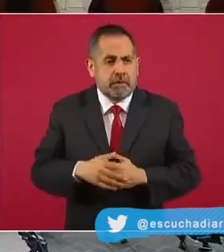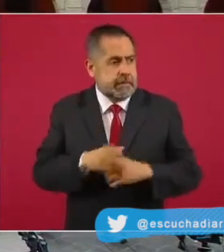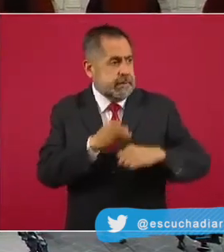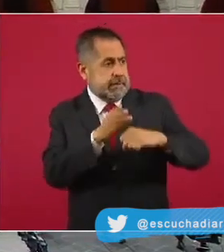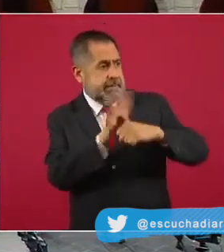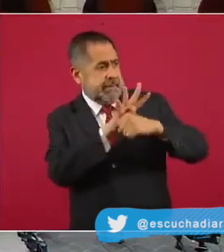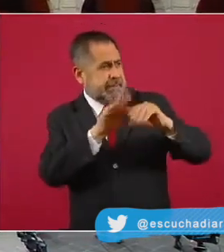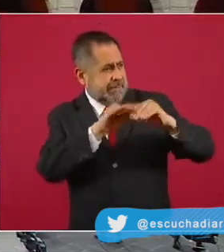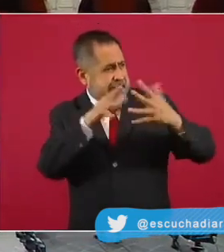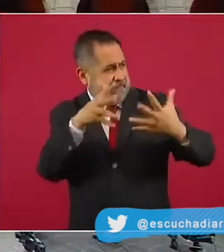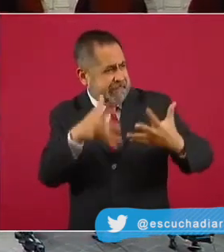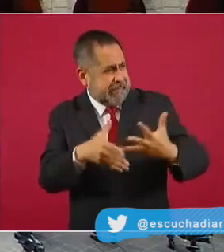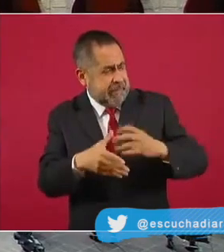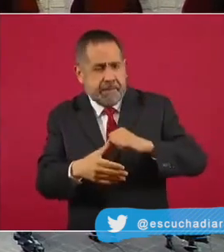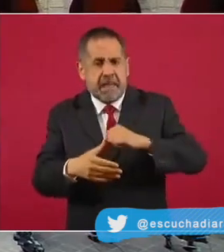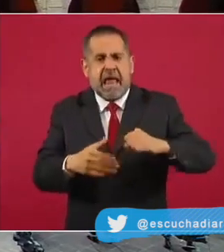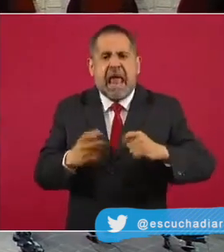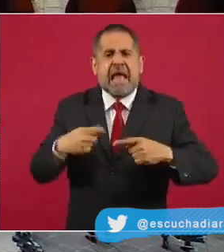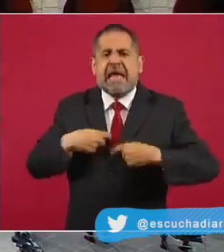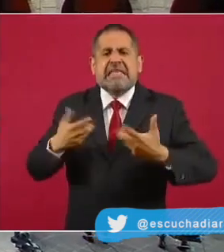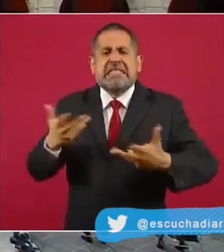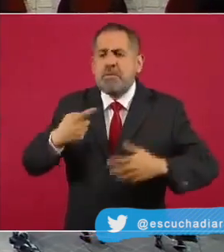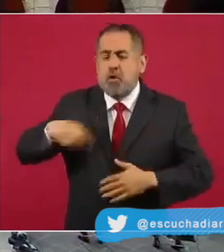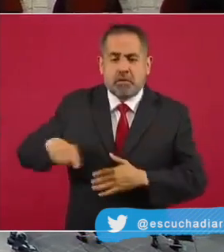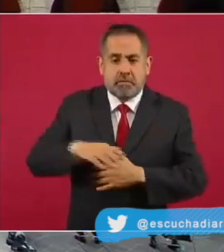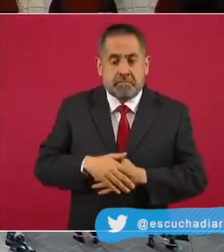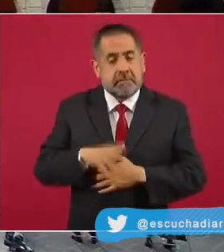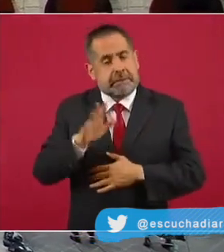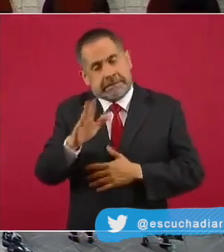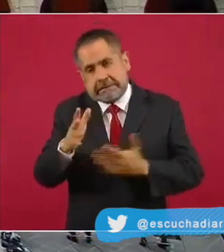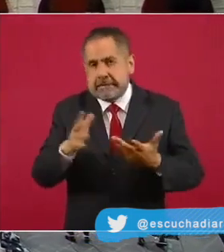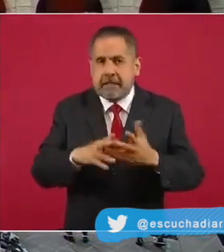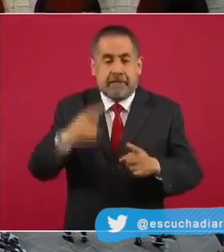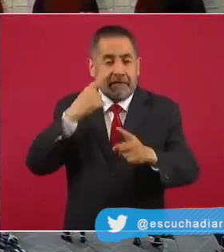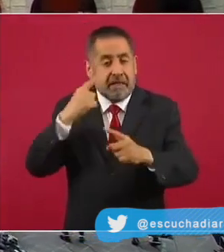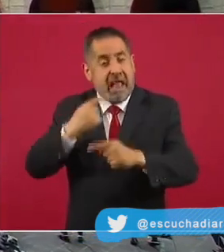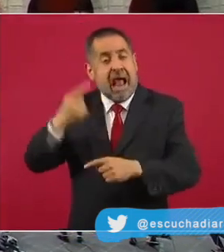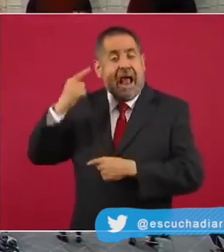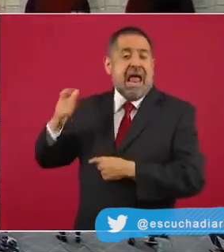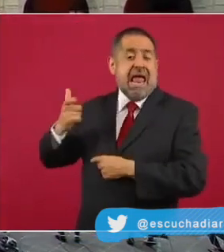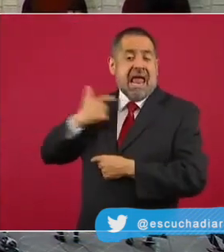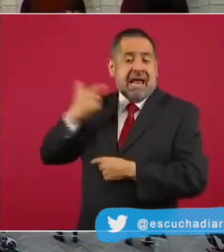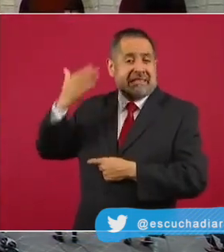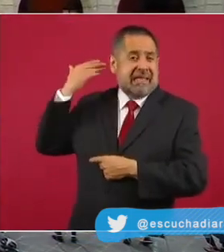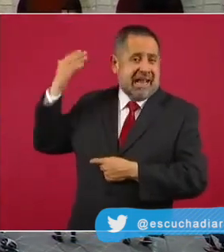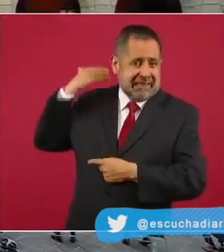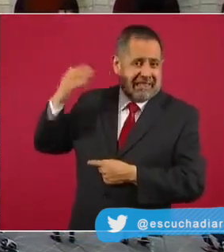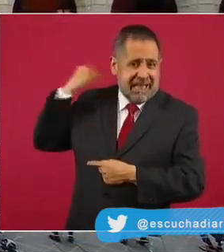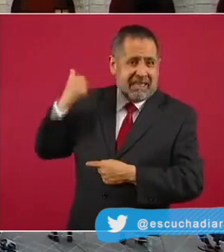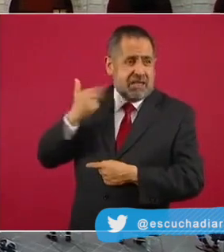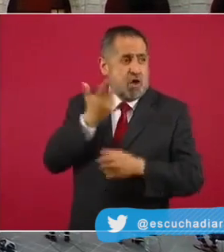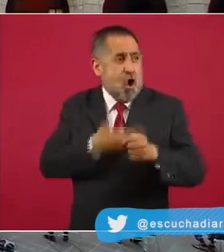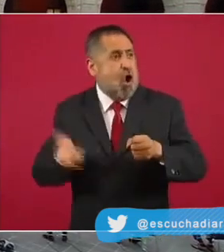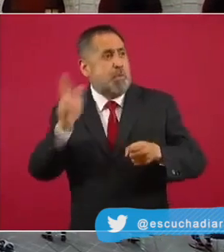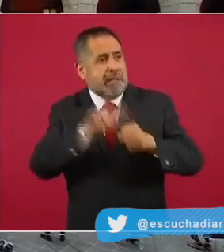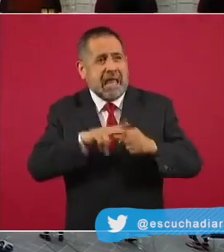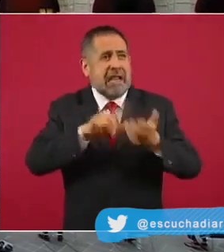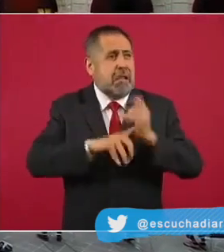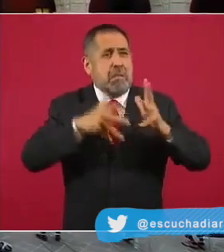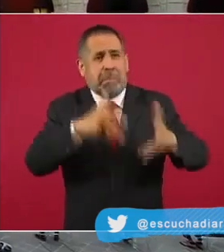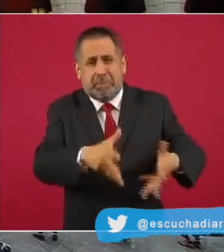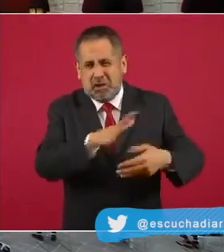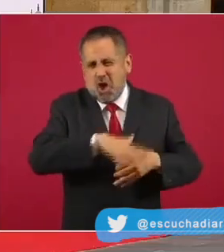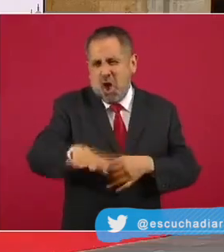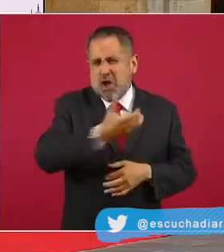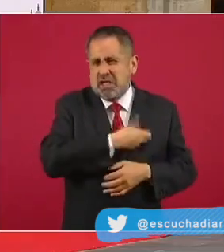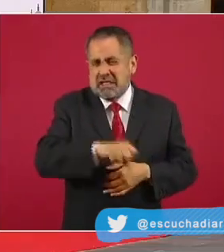la pandemia, informo que a pesar de heredar un sistema de salud en ruinas, minado por la